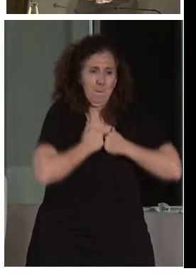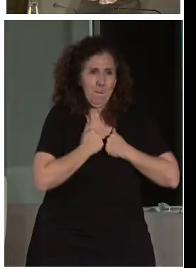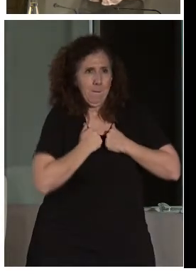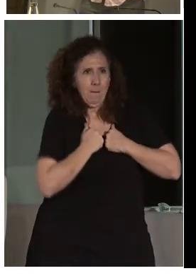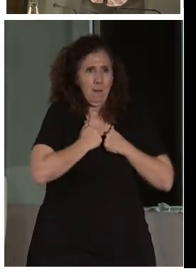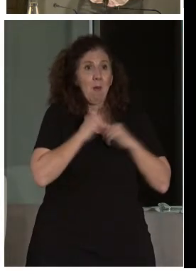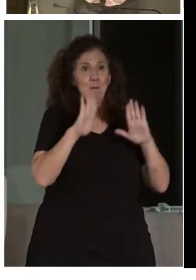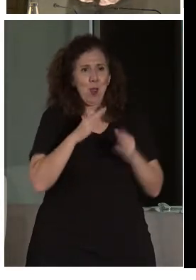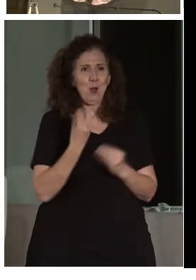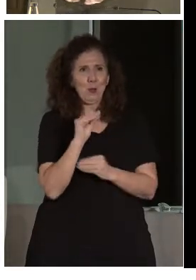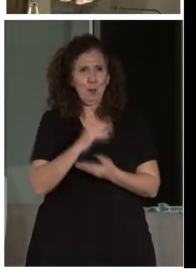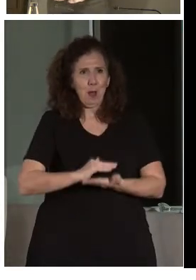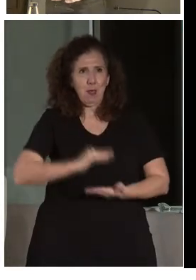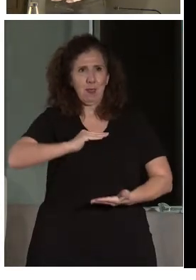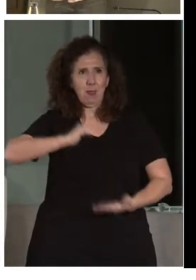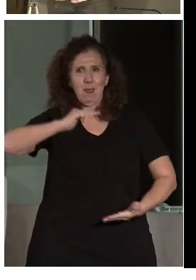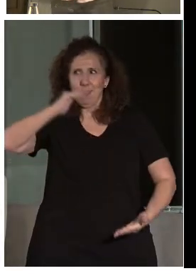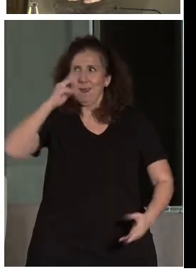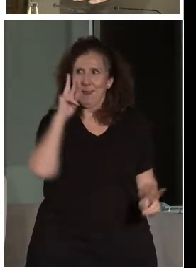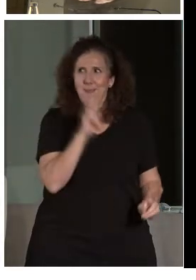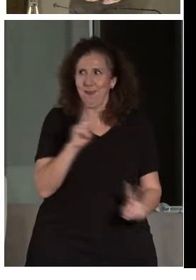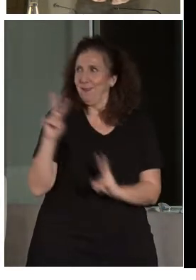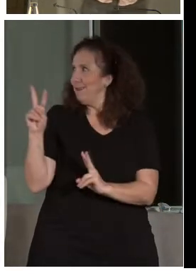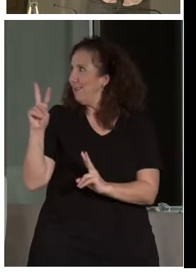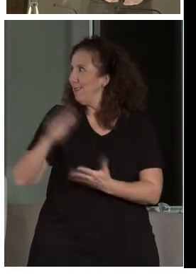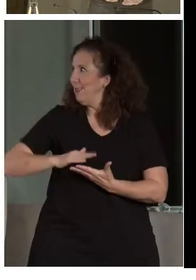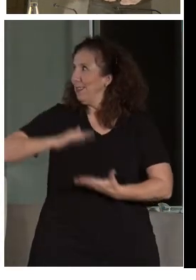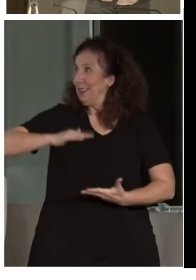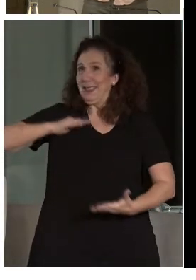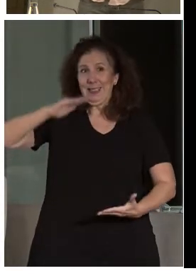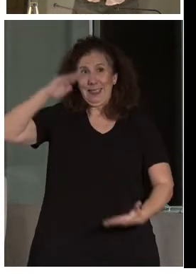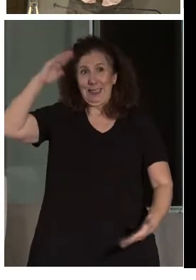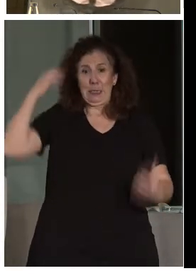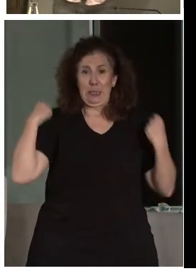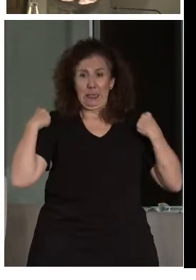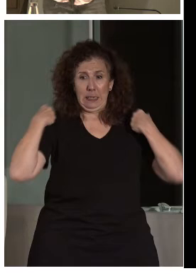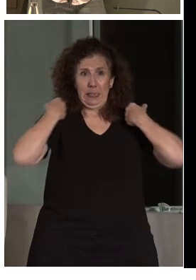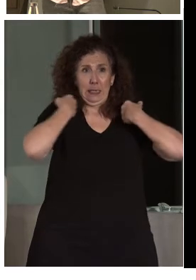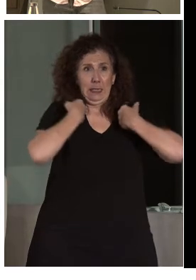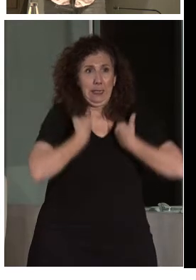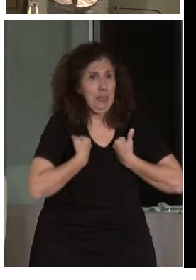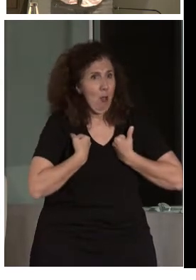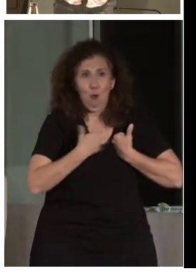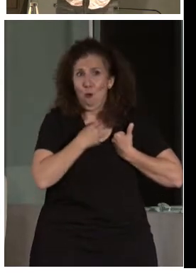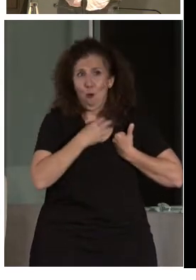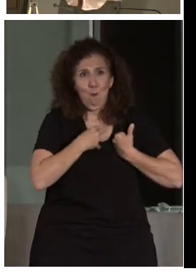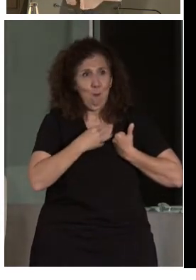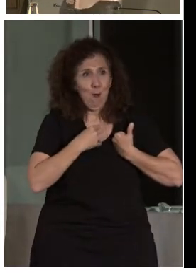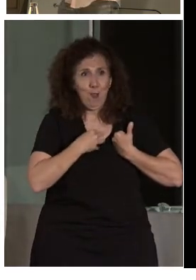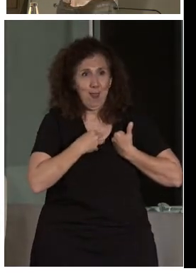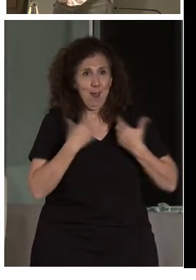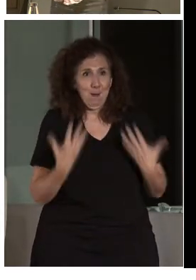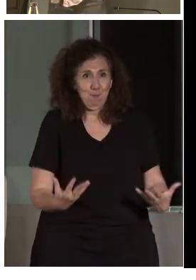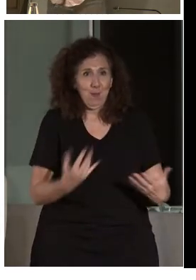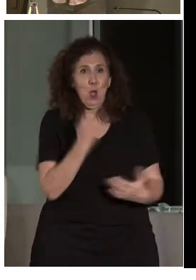sobrino fue creciendo y las cosas se iban complicando. Y hay un momento que Joel no podía con Estefan